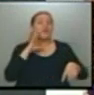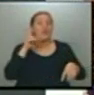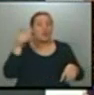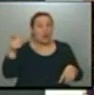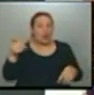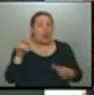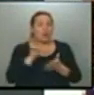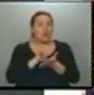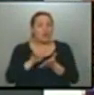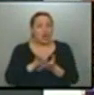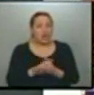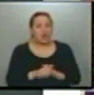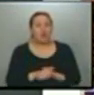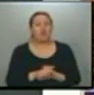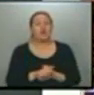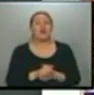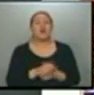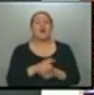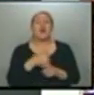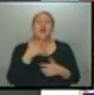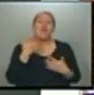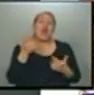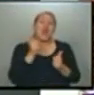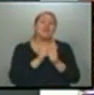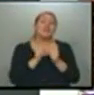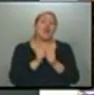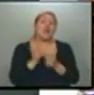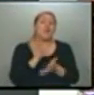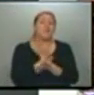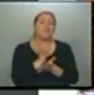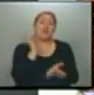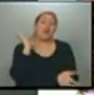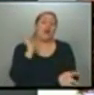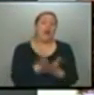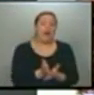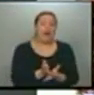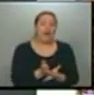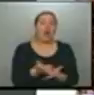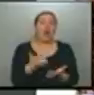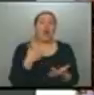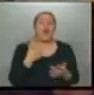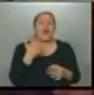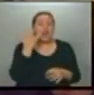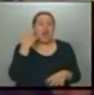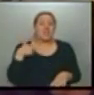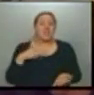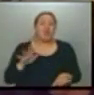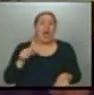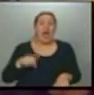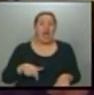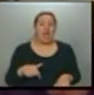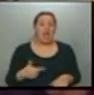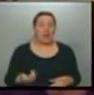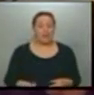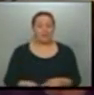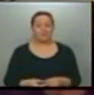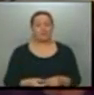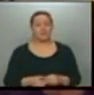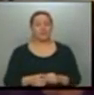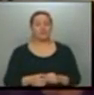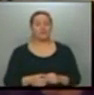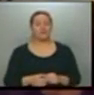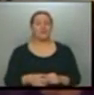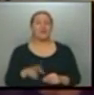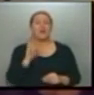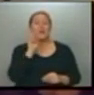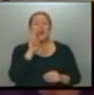sí, en Nueva York. Dice que la historia me juzgue, acá, sí, estoy, y ya vamos a retomar ahí esa donde frase. Jugó Argentina, Claudio. Exactamente. Es el estadio donde jugó viendo Argentina. El